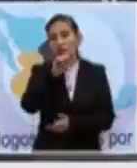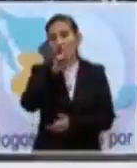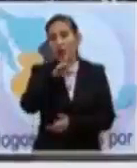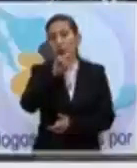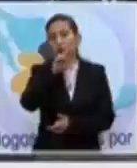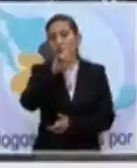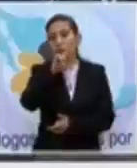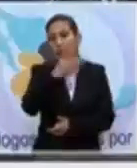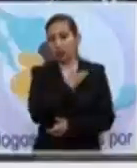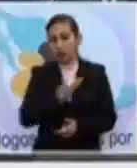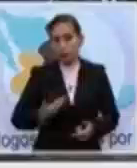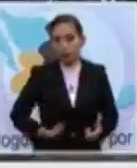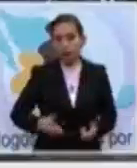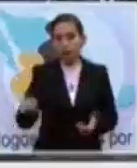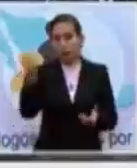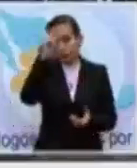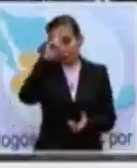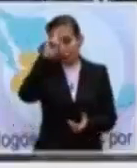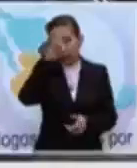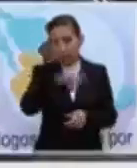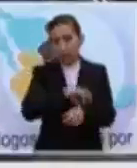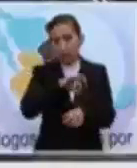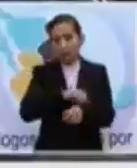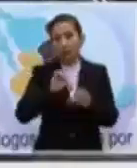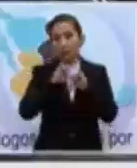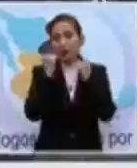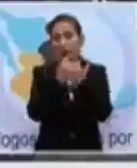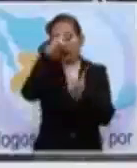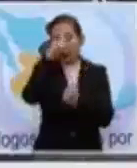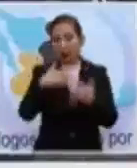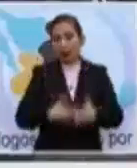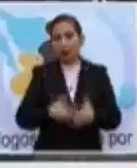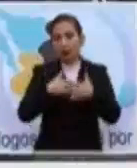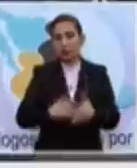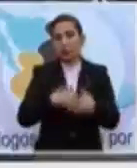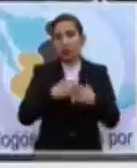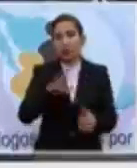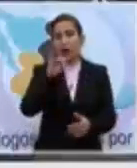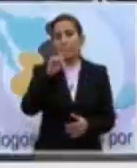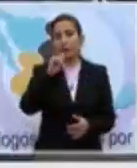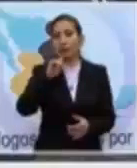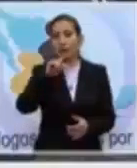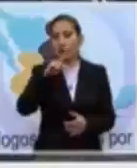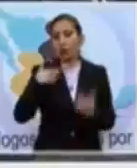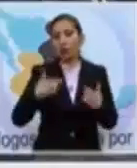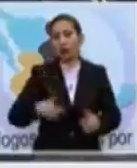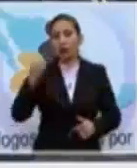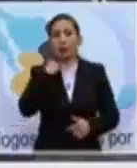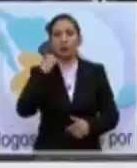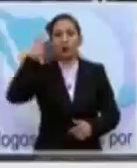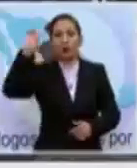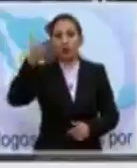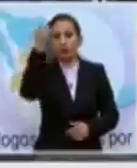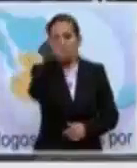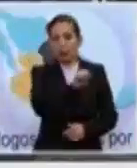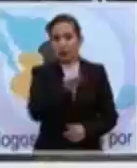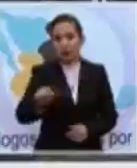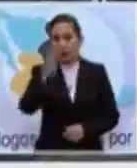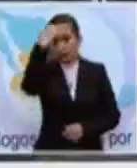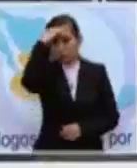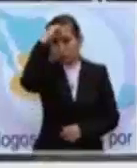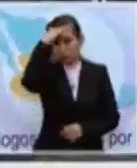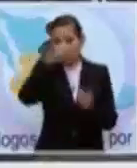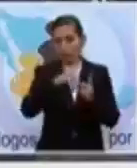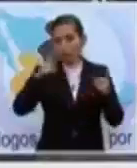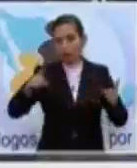Bustamante Miranda, presidente del Comité Jurídico de la Asociación Mexicana de Empresas de Capital Humano. Es abogado por la Universidad La Salle con